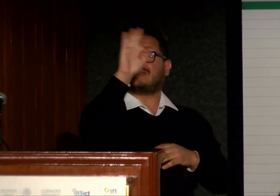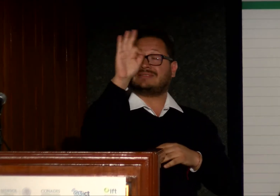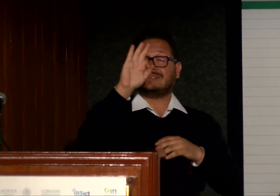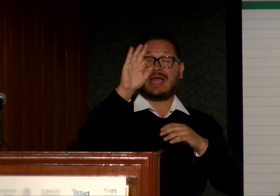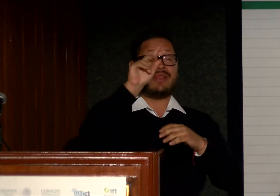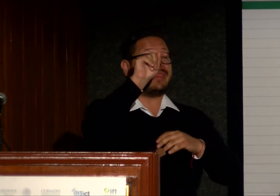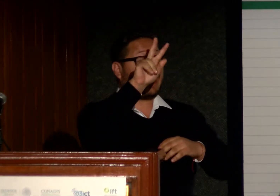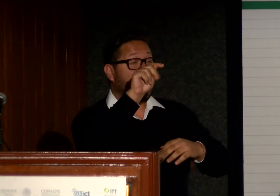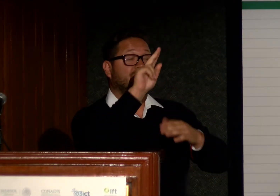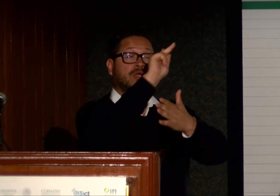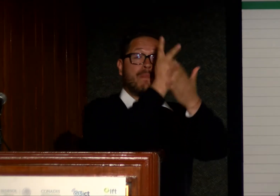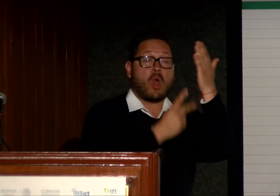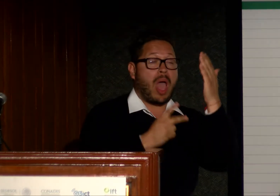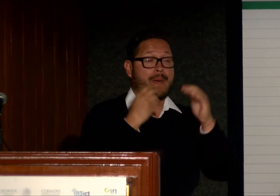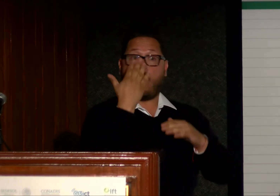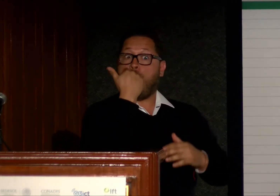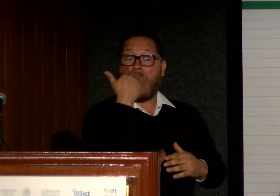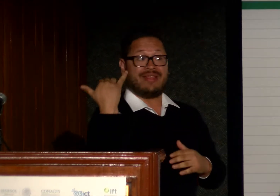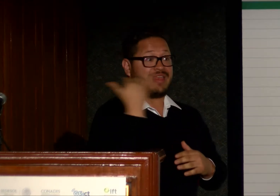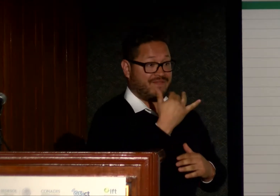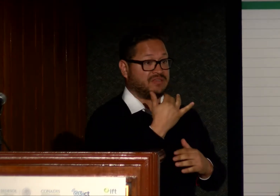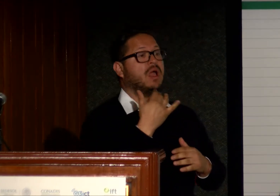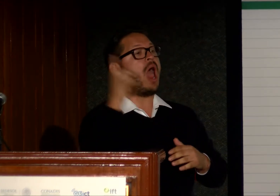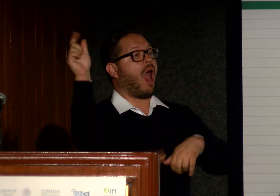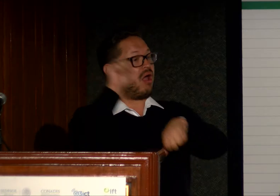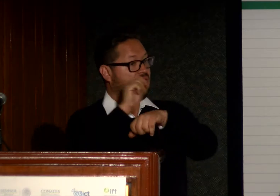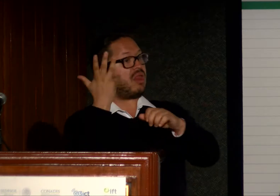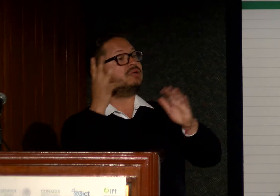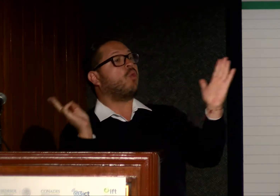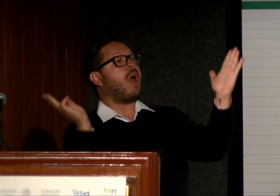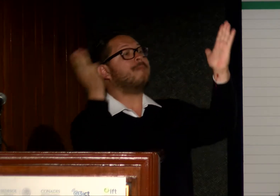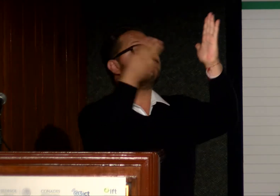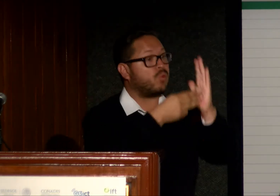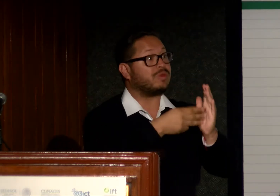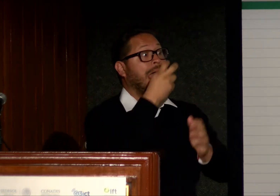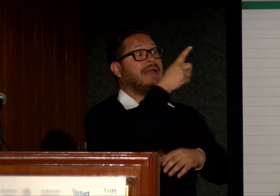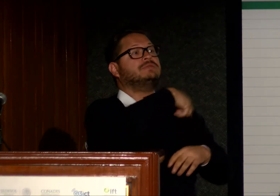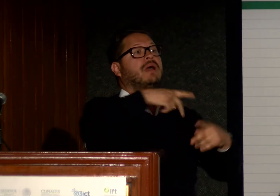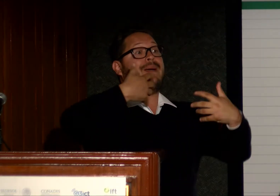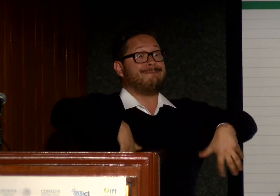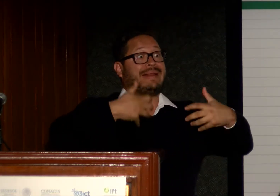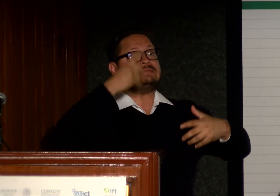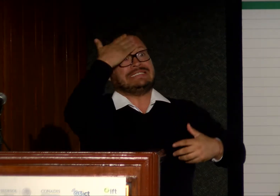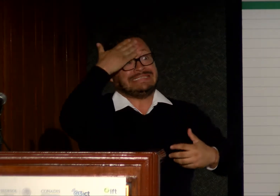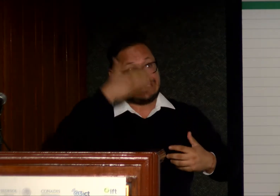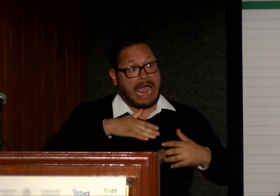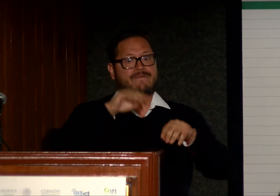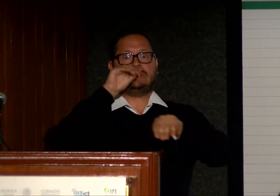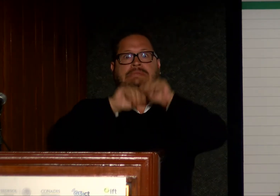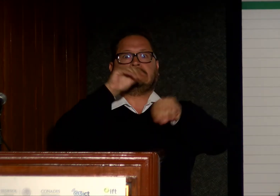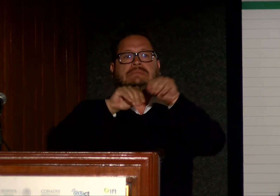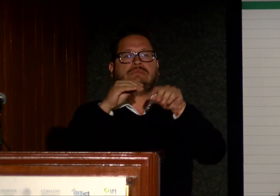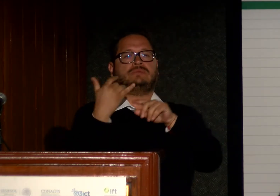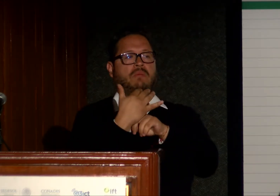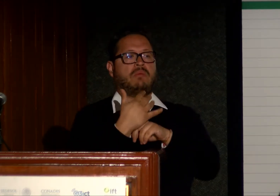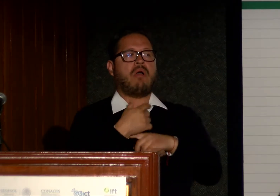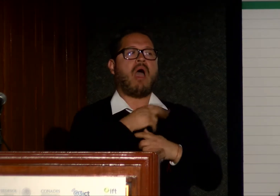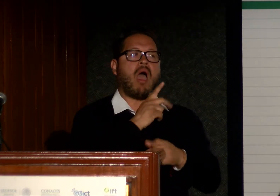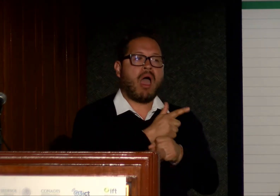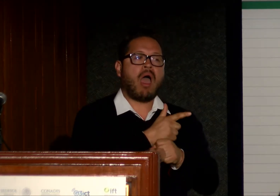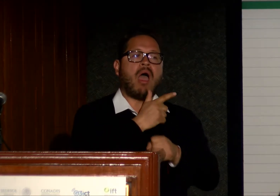me dieron recomendaciones, vengo a México y no hay ningún beneficio aquí. Ahí en Argentina, si una televisora